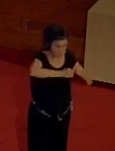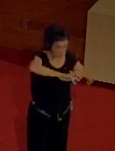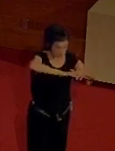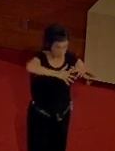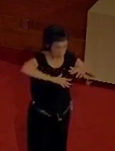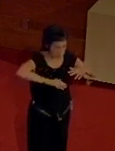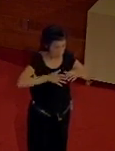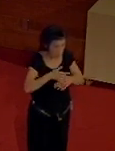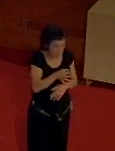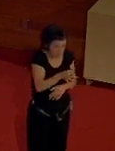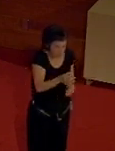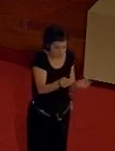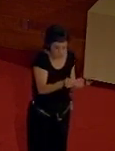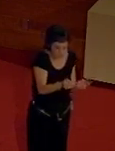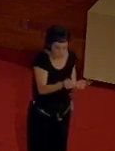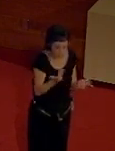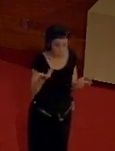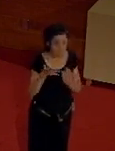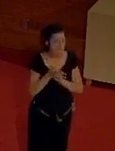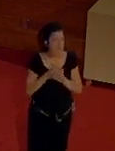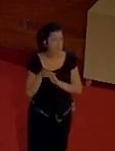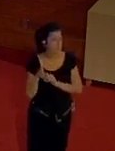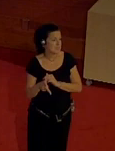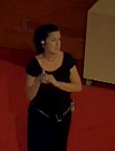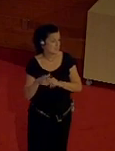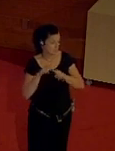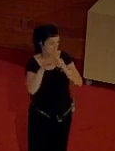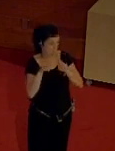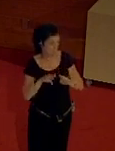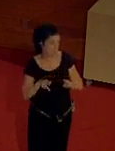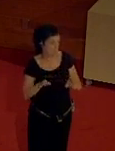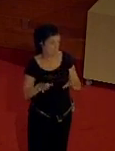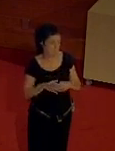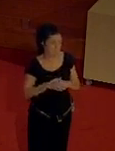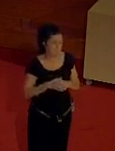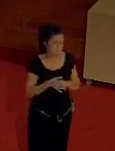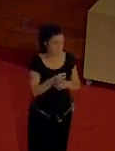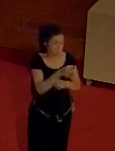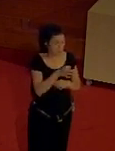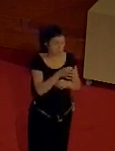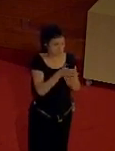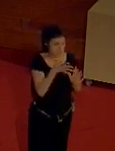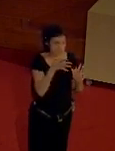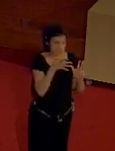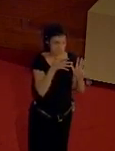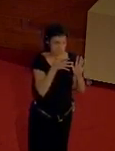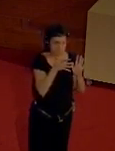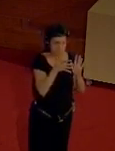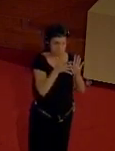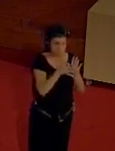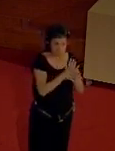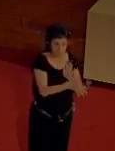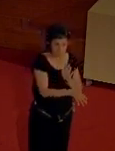islotes lo digo en términos de derecho internacional de derecho del mar una isla tiene que ser algo que permita la